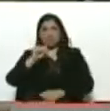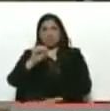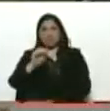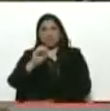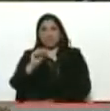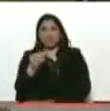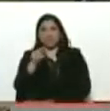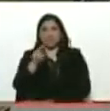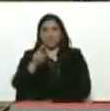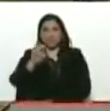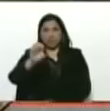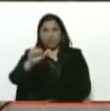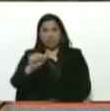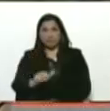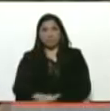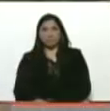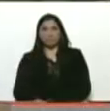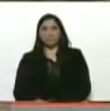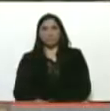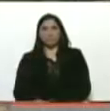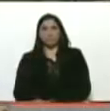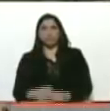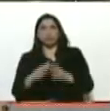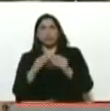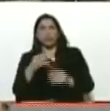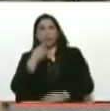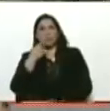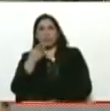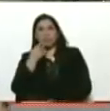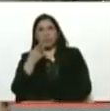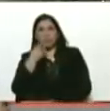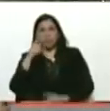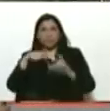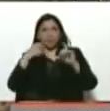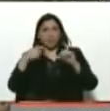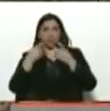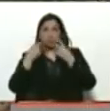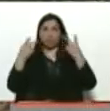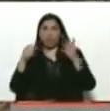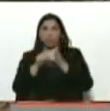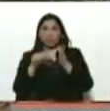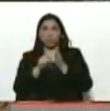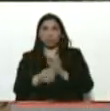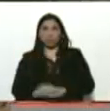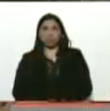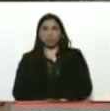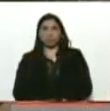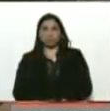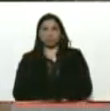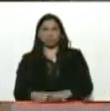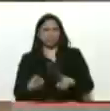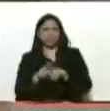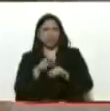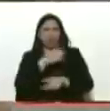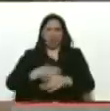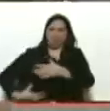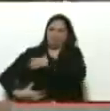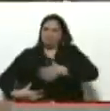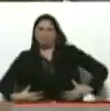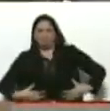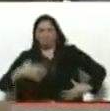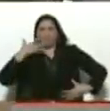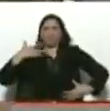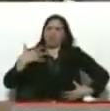todas las intervenciones y los videos esos que ellos sacaban donde se creían Rambo, tal